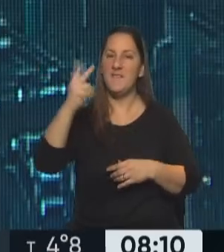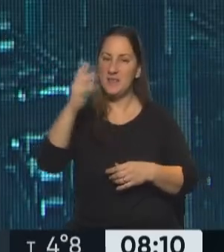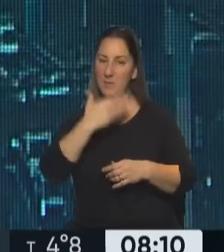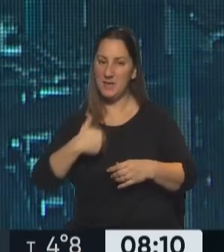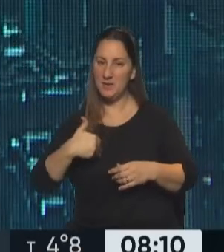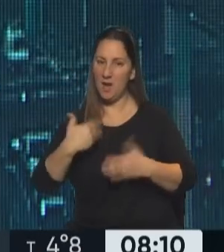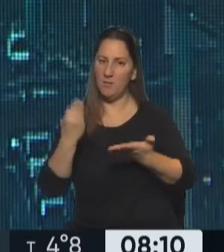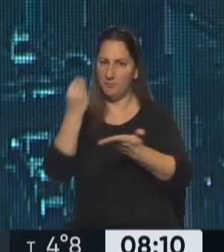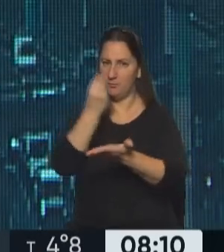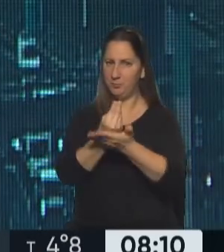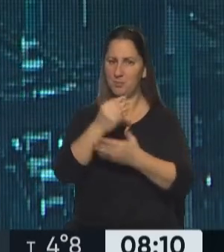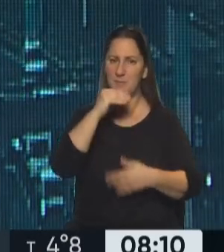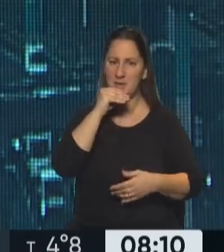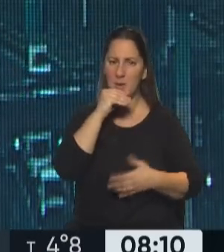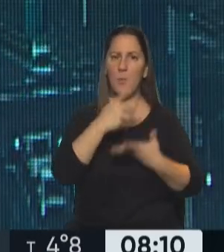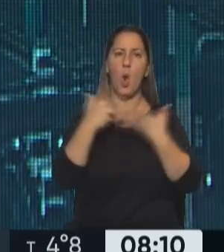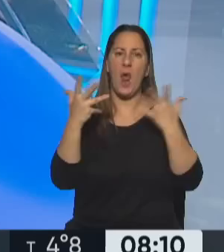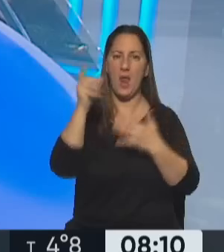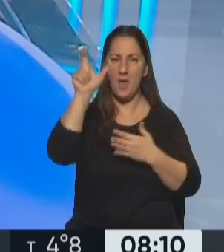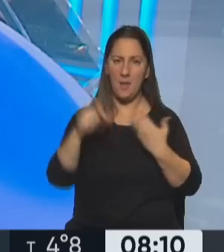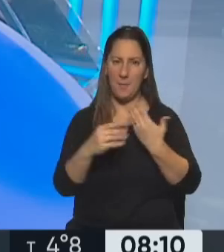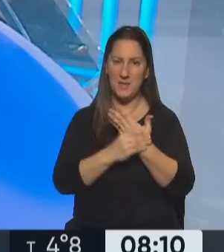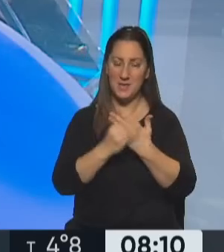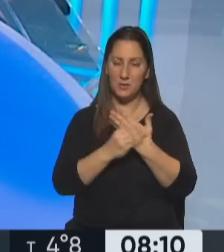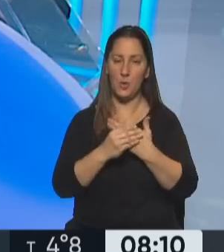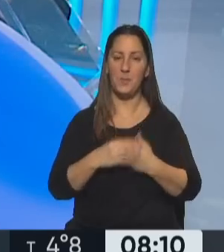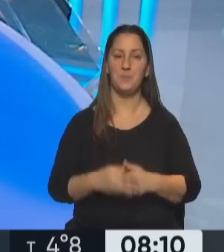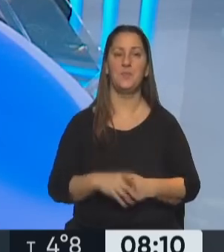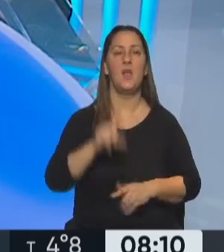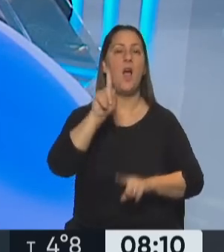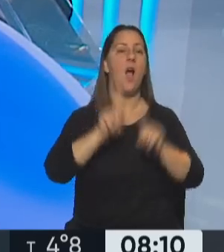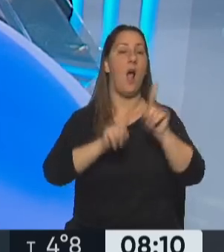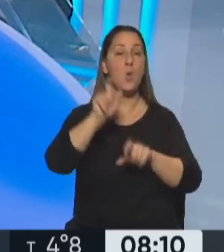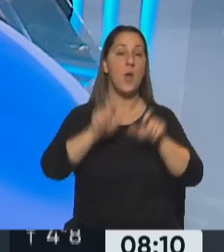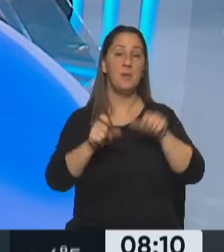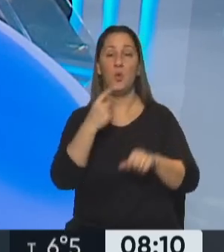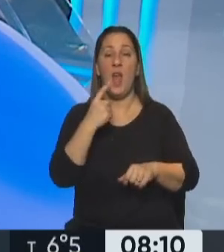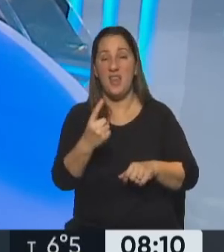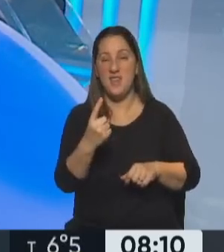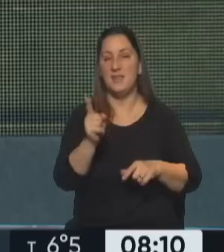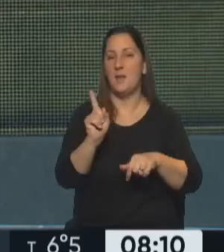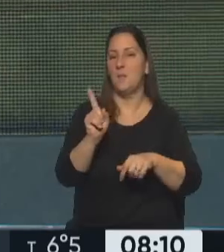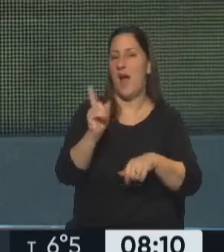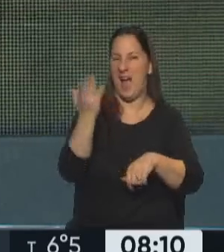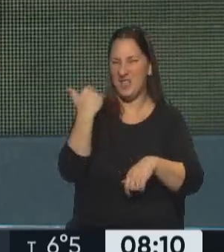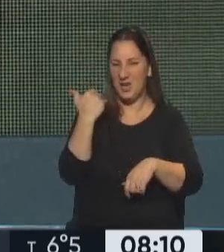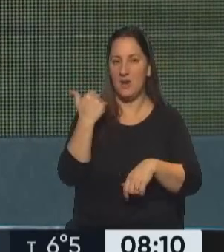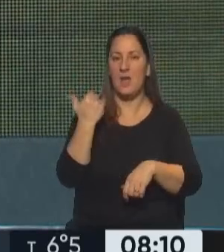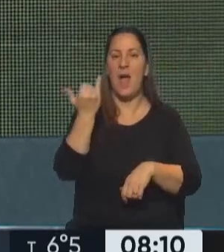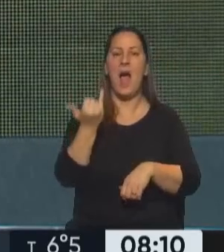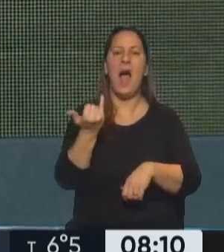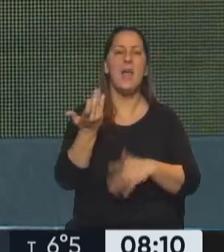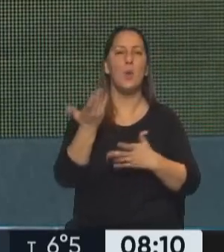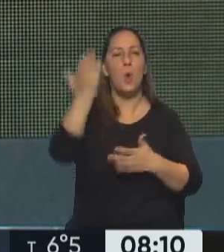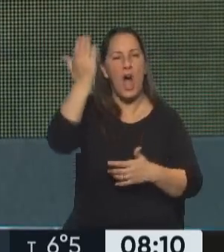de la asunción de Massa como mega ministro. A ver, algunos señalan, y en las últimas horas de la jornada de ayer, que hay gestos